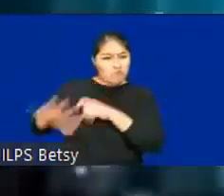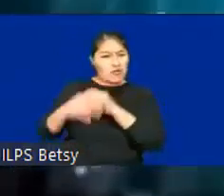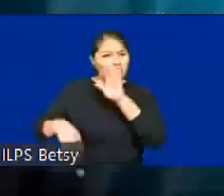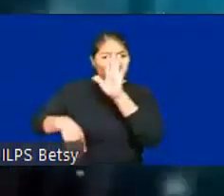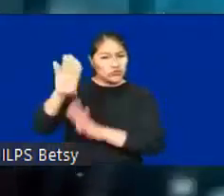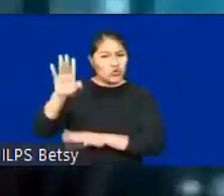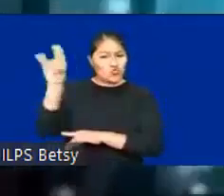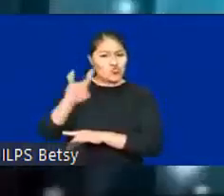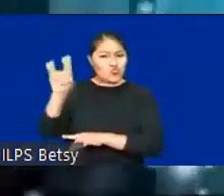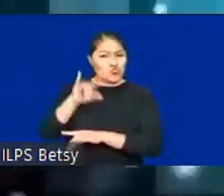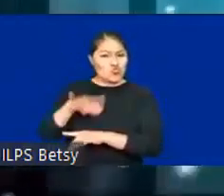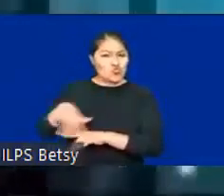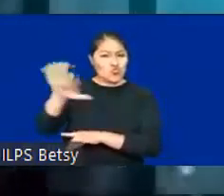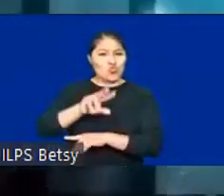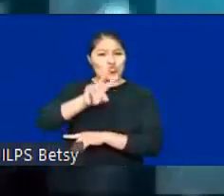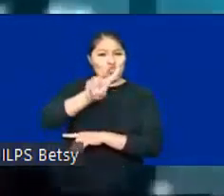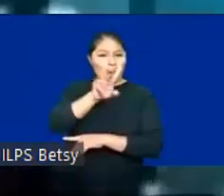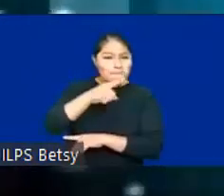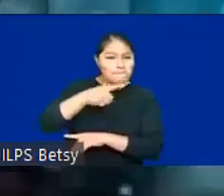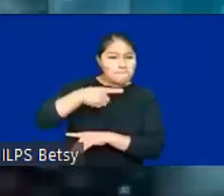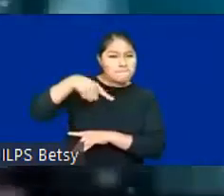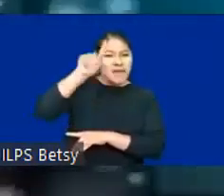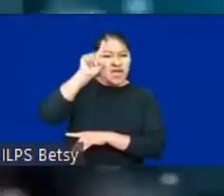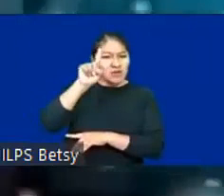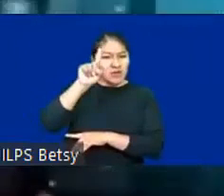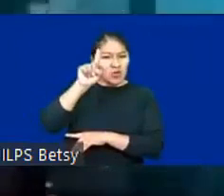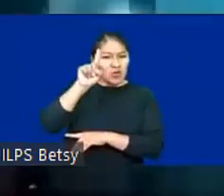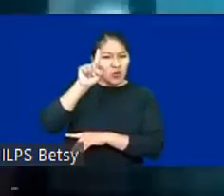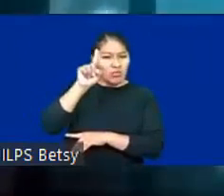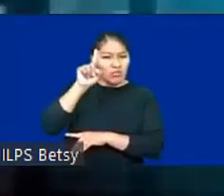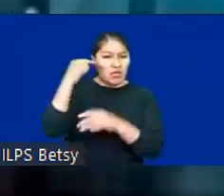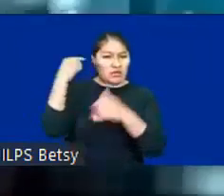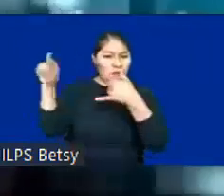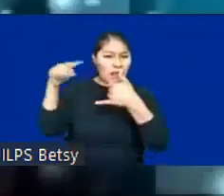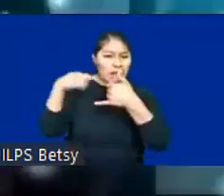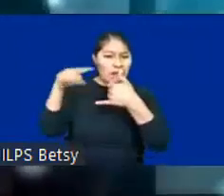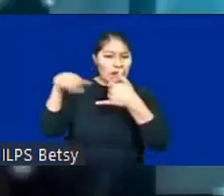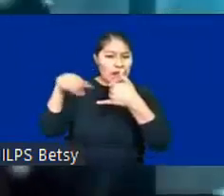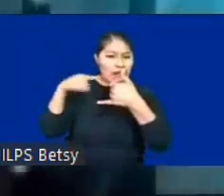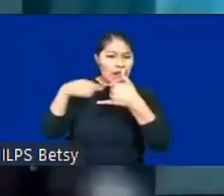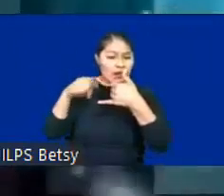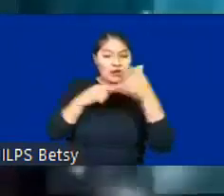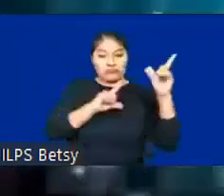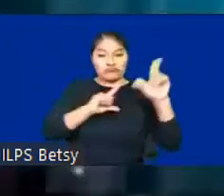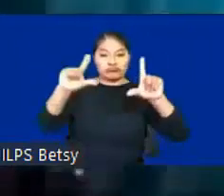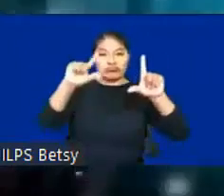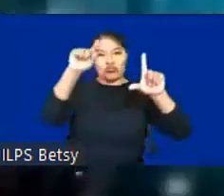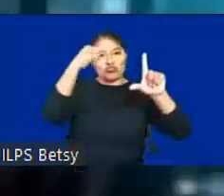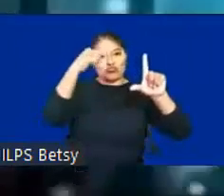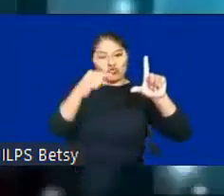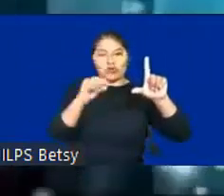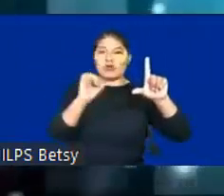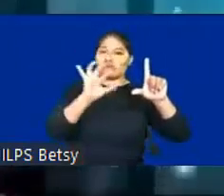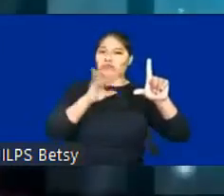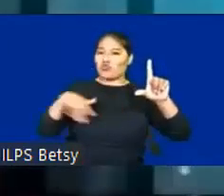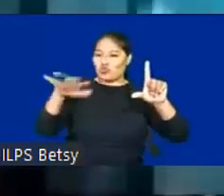consultas a través del siglo publicidad, una estadística muy potente de el uso que el ciudadano le da,